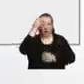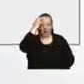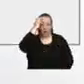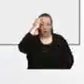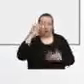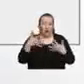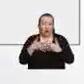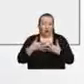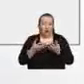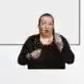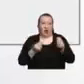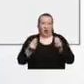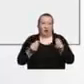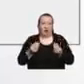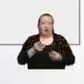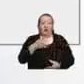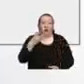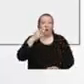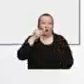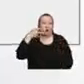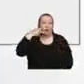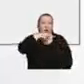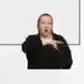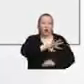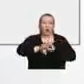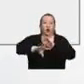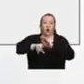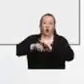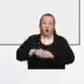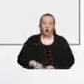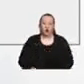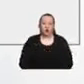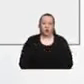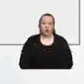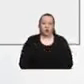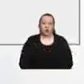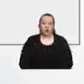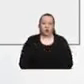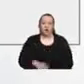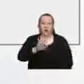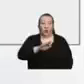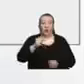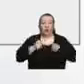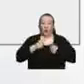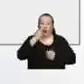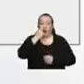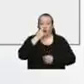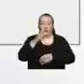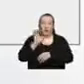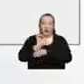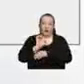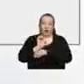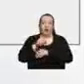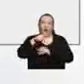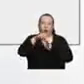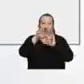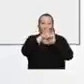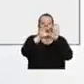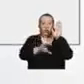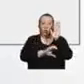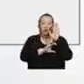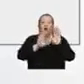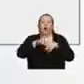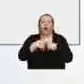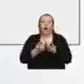realmente sabe que un mentiroso un corrupto eso otras cosas que no le interesa el país y aquí está en la constitución como puede ser